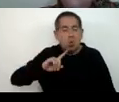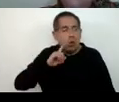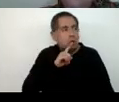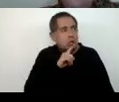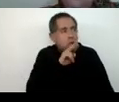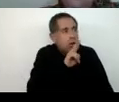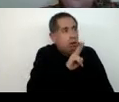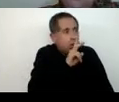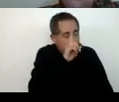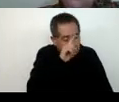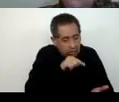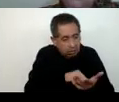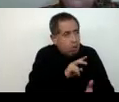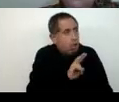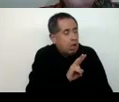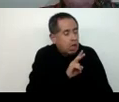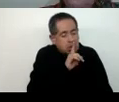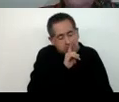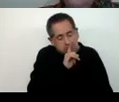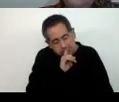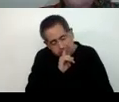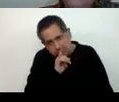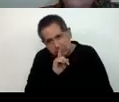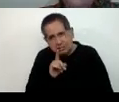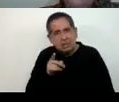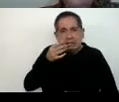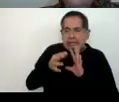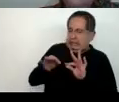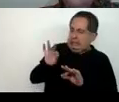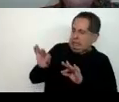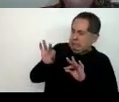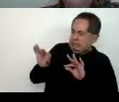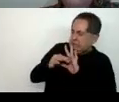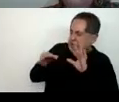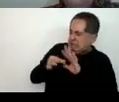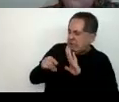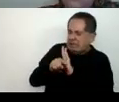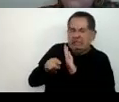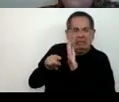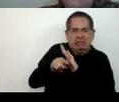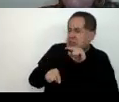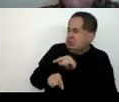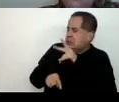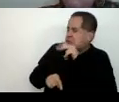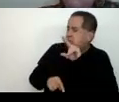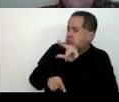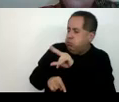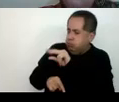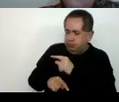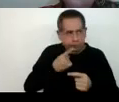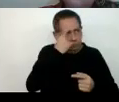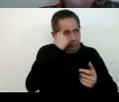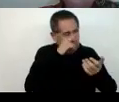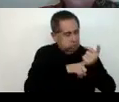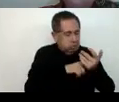creerlo. Si desde pequeñas se les da esa información, terminan por creerlo y